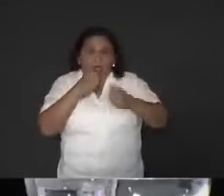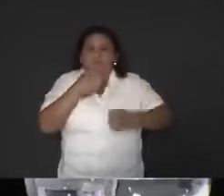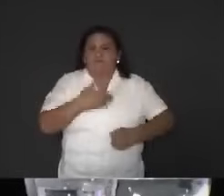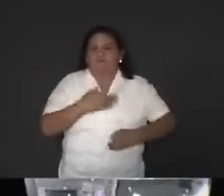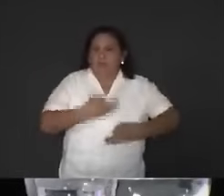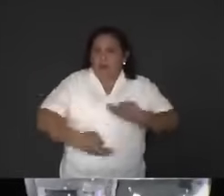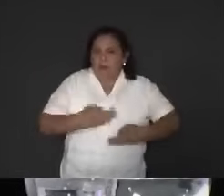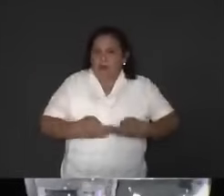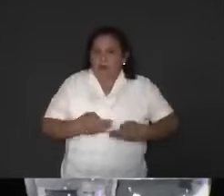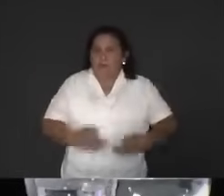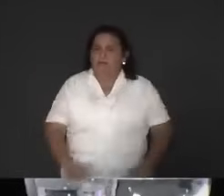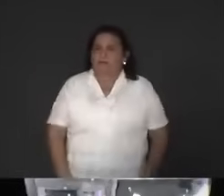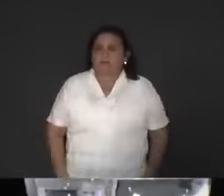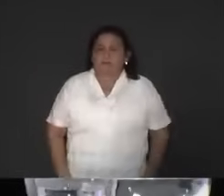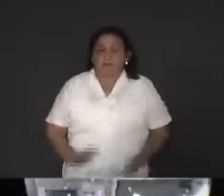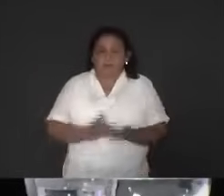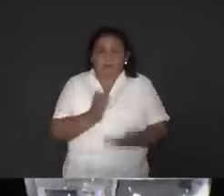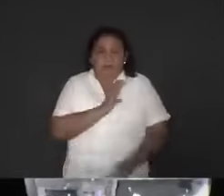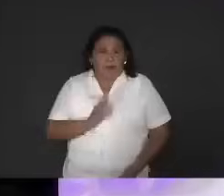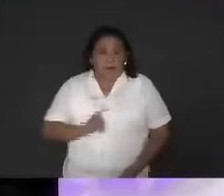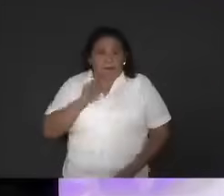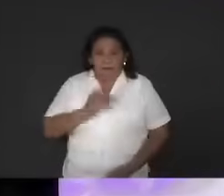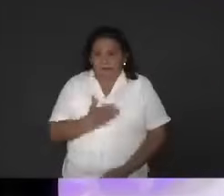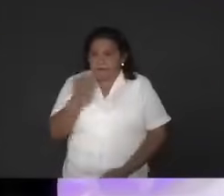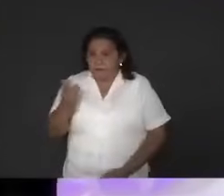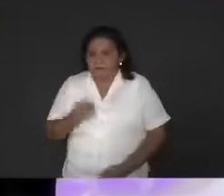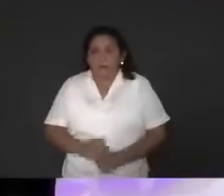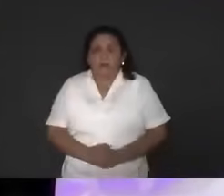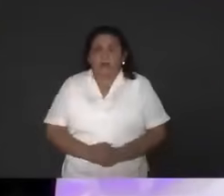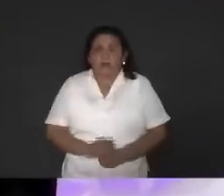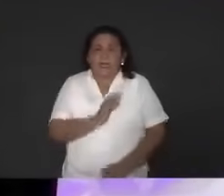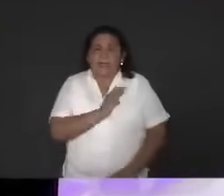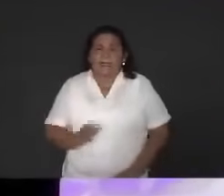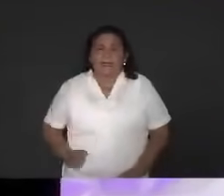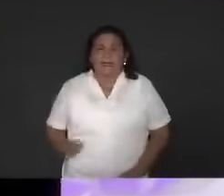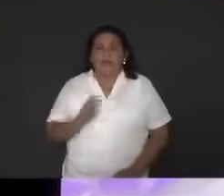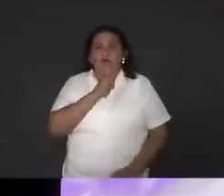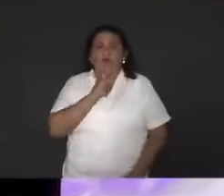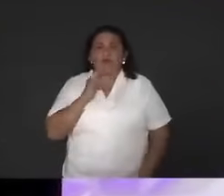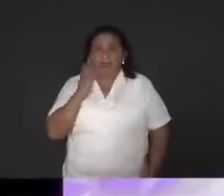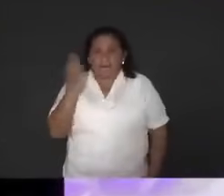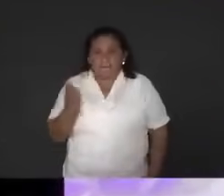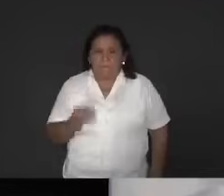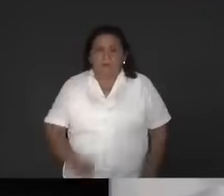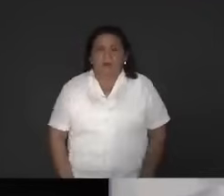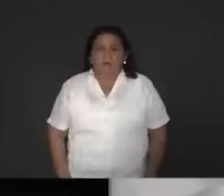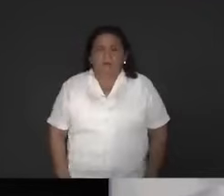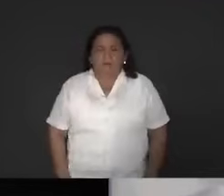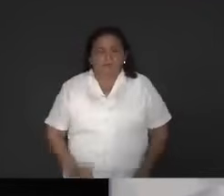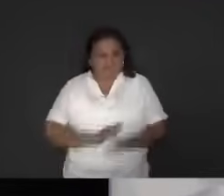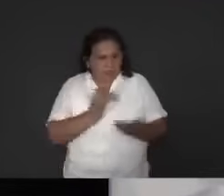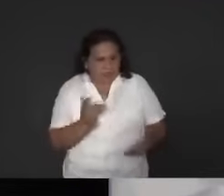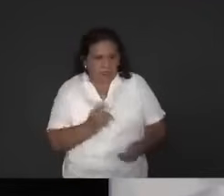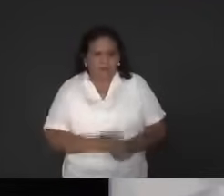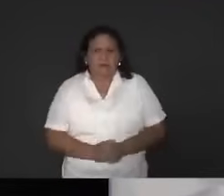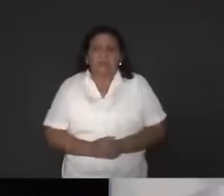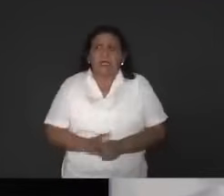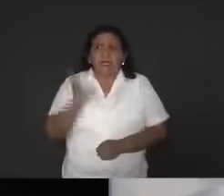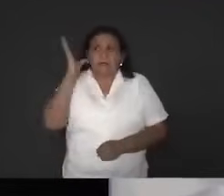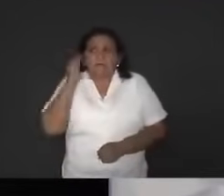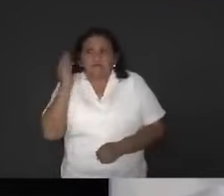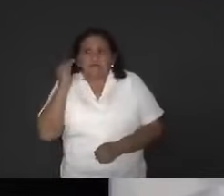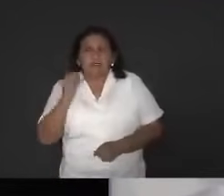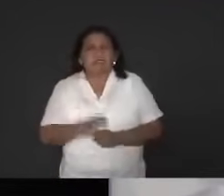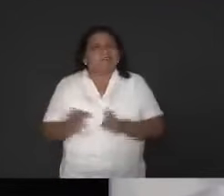justicia. Gracias, candidata. Le cedemos la palabra al candidato Renán Alberto Barrera Concha. Adelante, candidato. Muchas gracias. Hemos escuchado